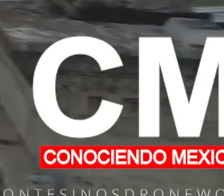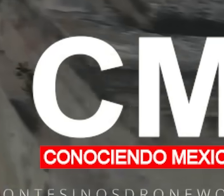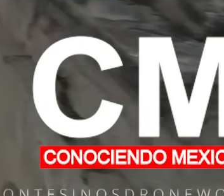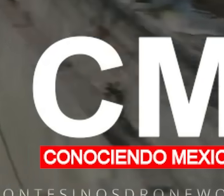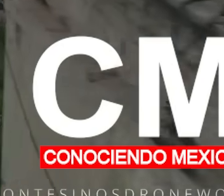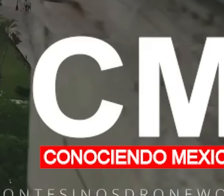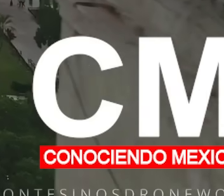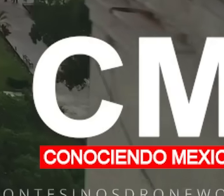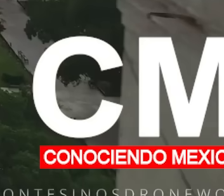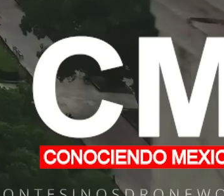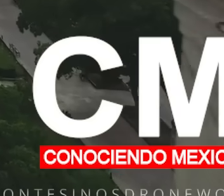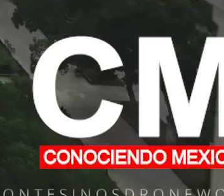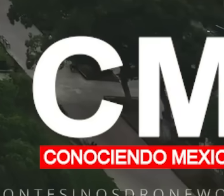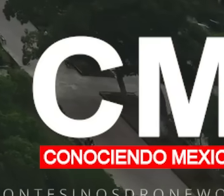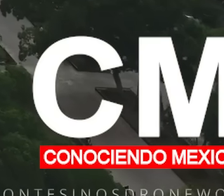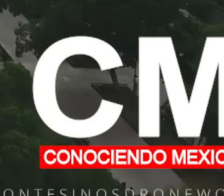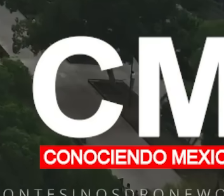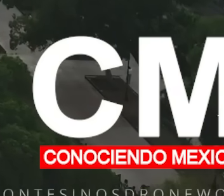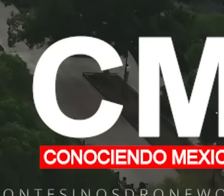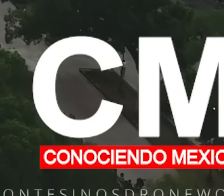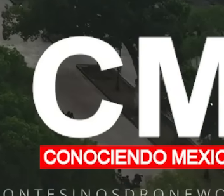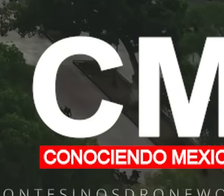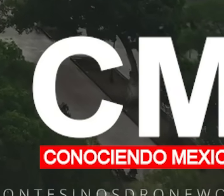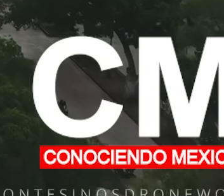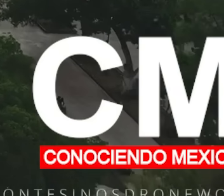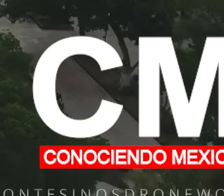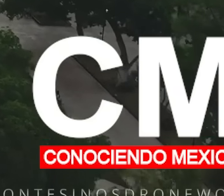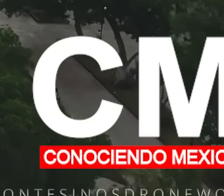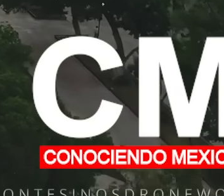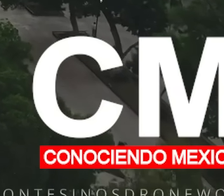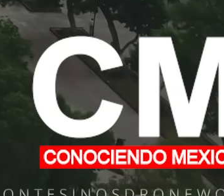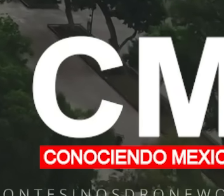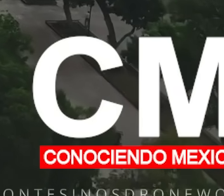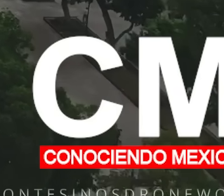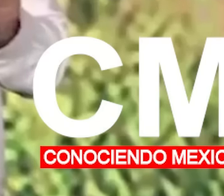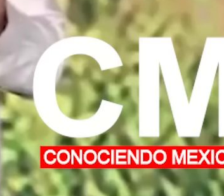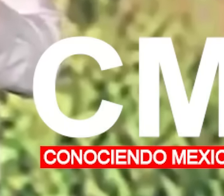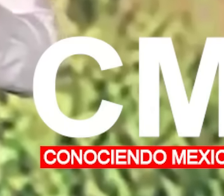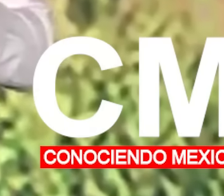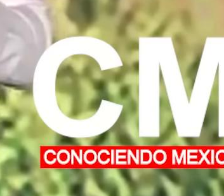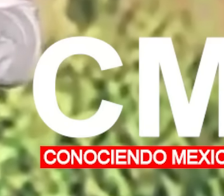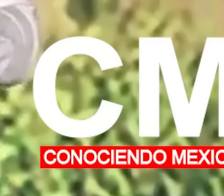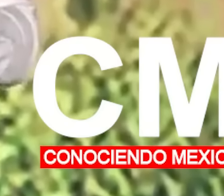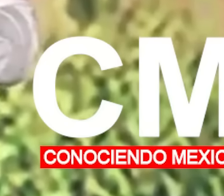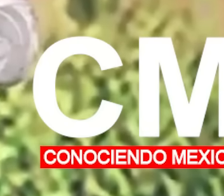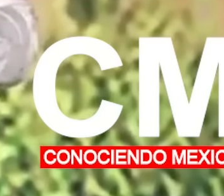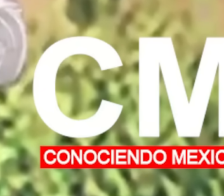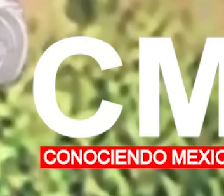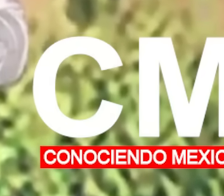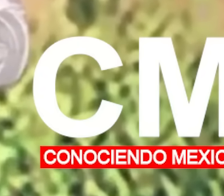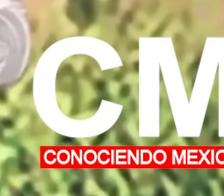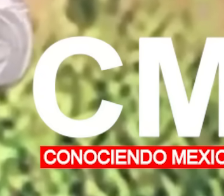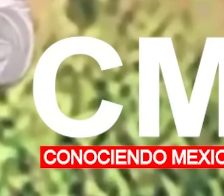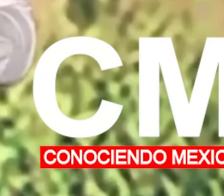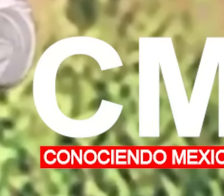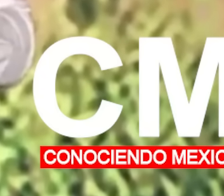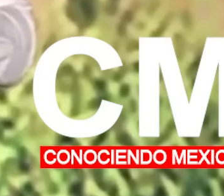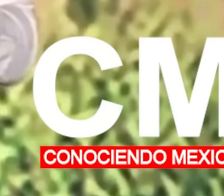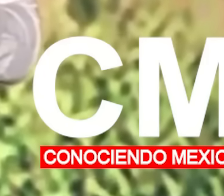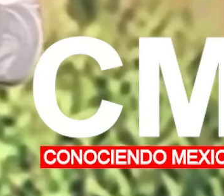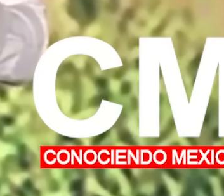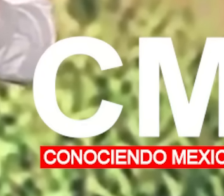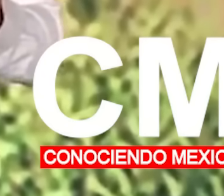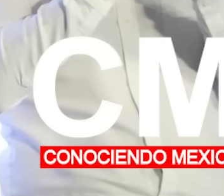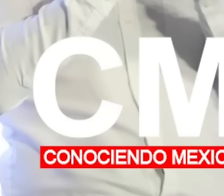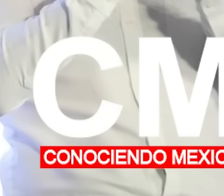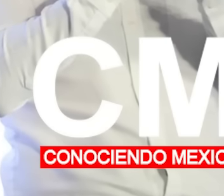términos de industrialización y desarrollo económico en comparación con el norte del país. Por este motivo, el gobernador de Yucatán,